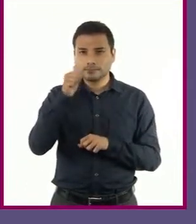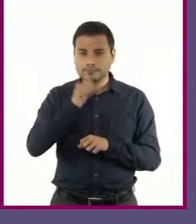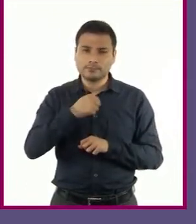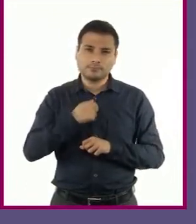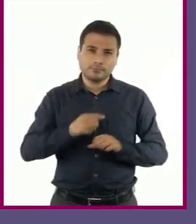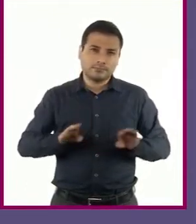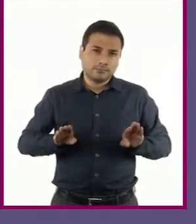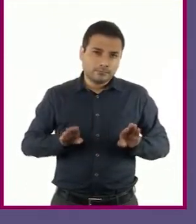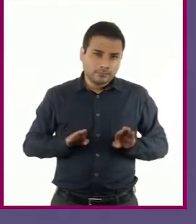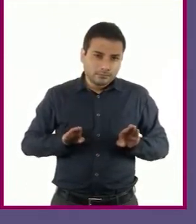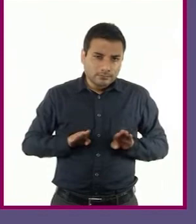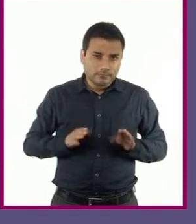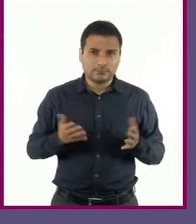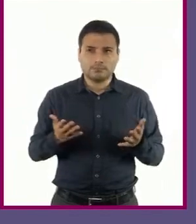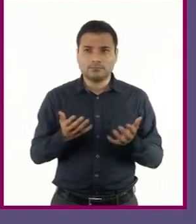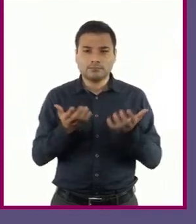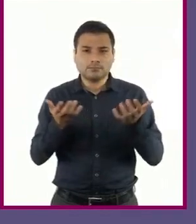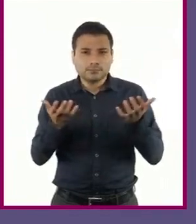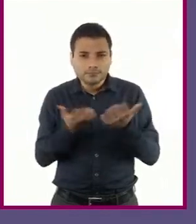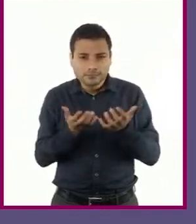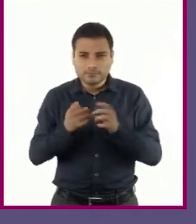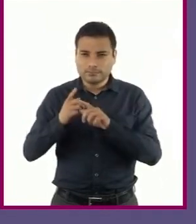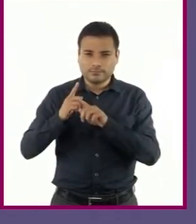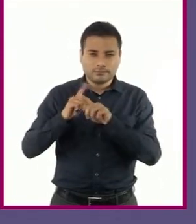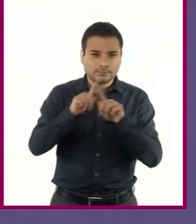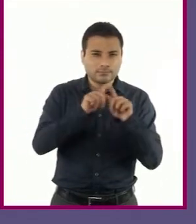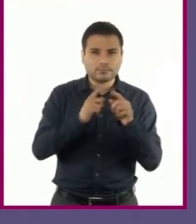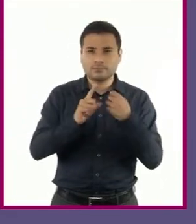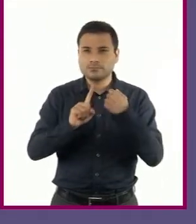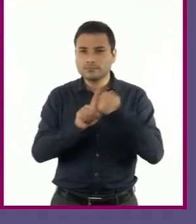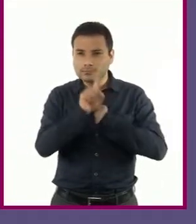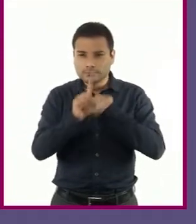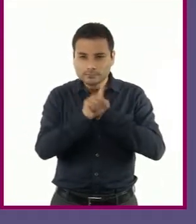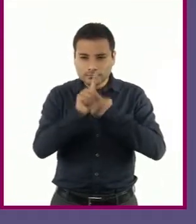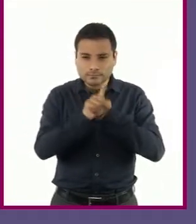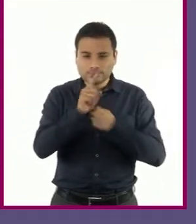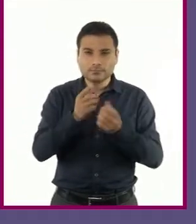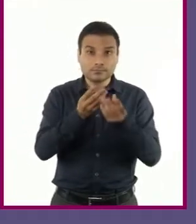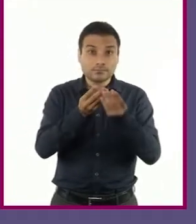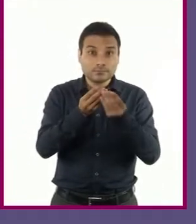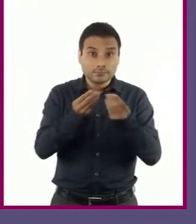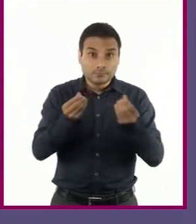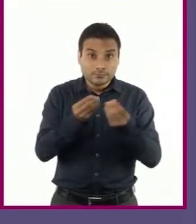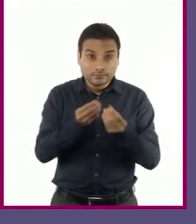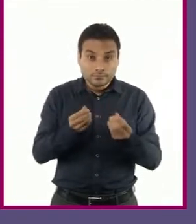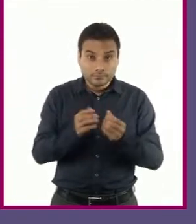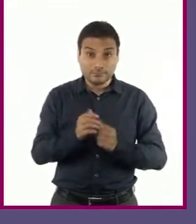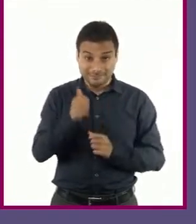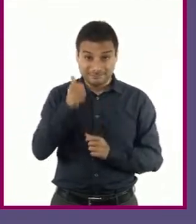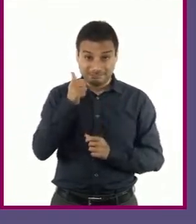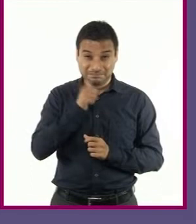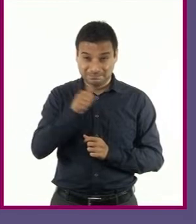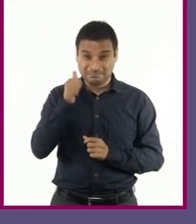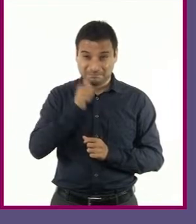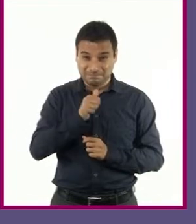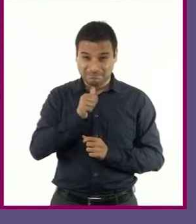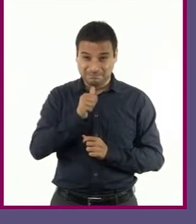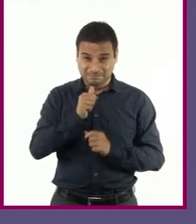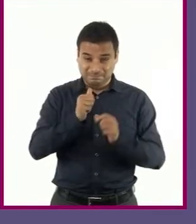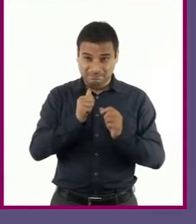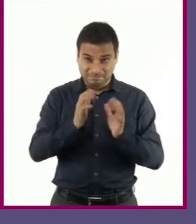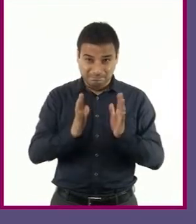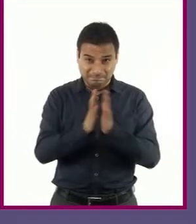el modo en que enfrentamos los problemas o nos relacionamos con las autoridades, no siempre se apegan a los principios